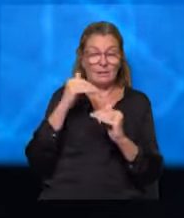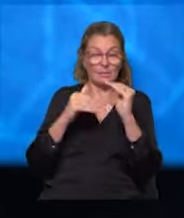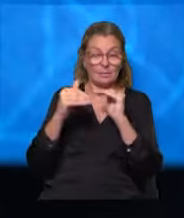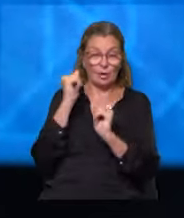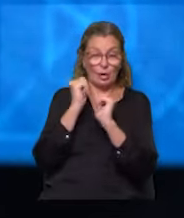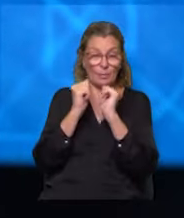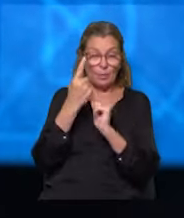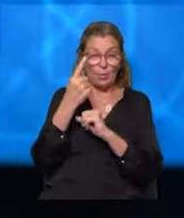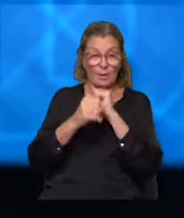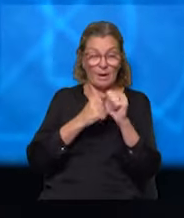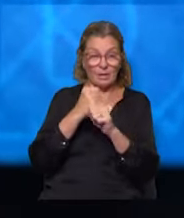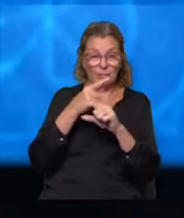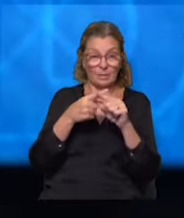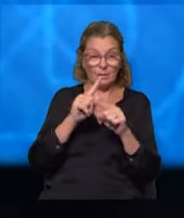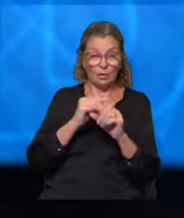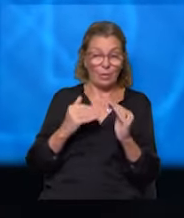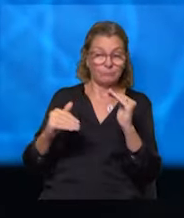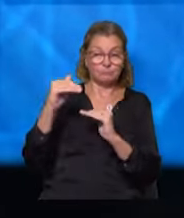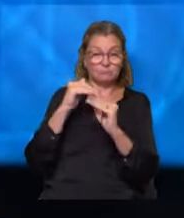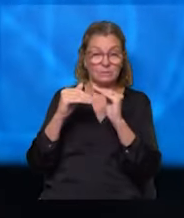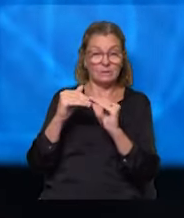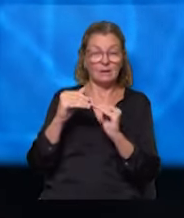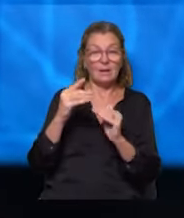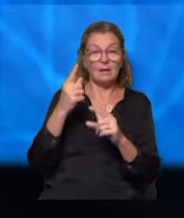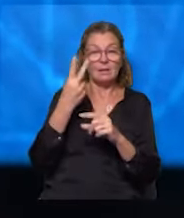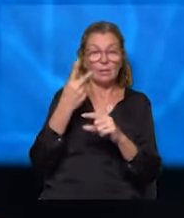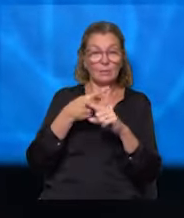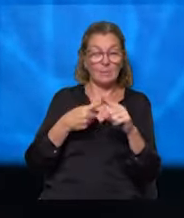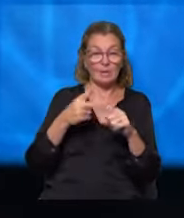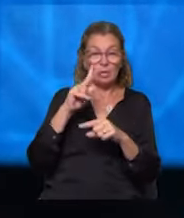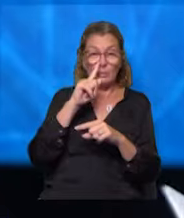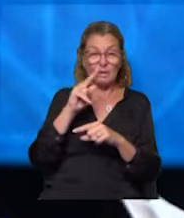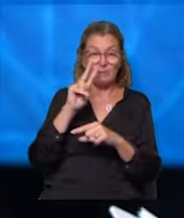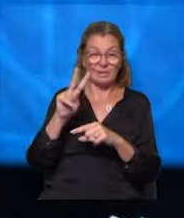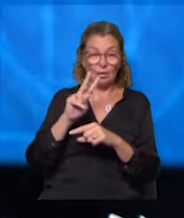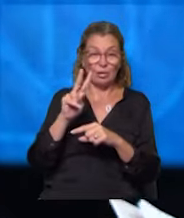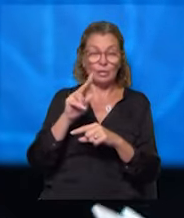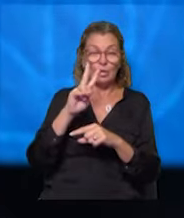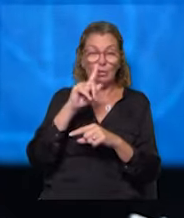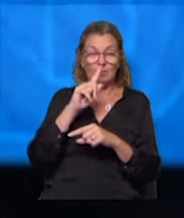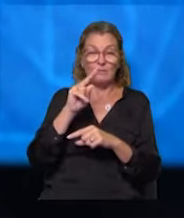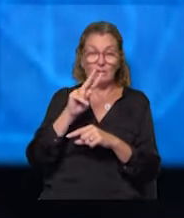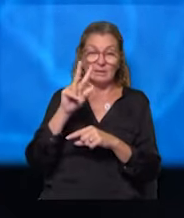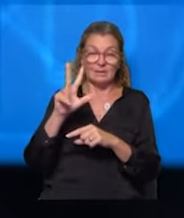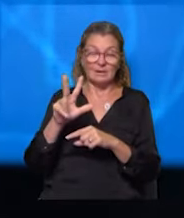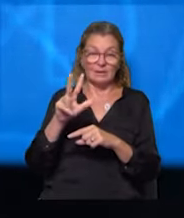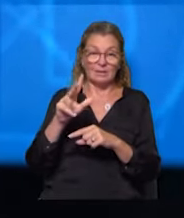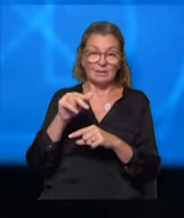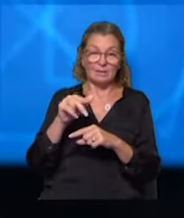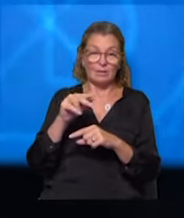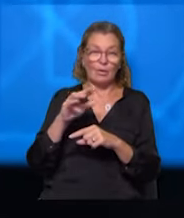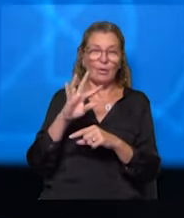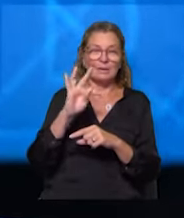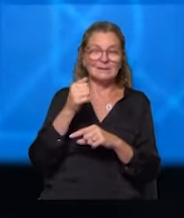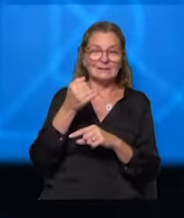hace un año y medio que el Uruguay no crece la segunda mitad de 2022 y el 2023 entero tienen tasas de